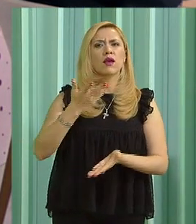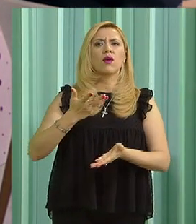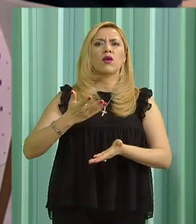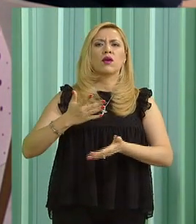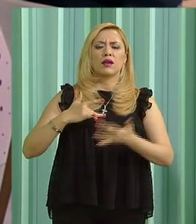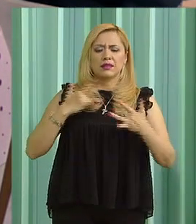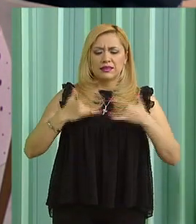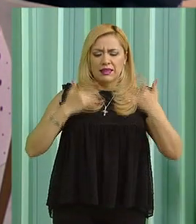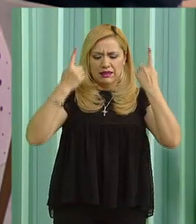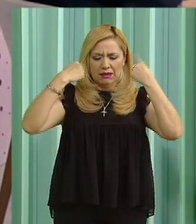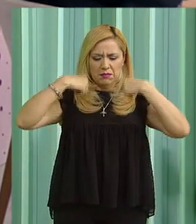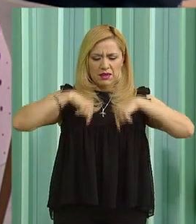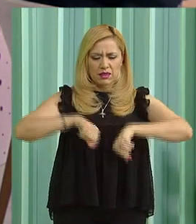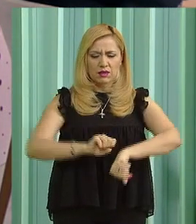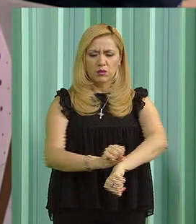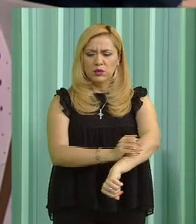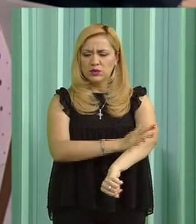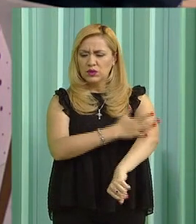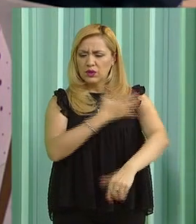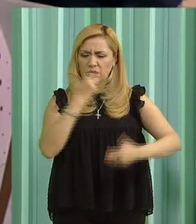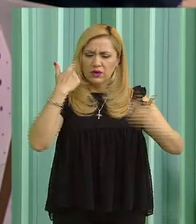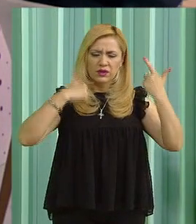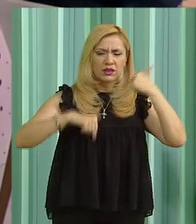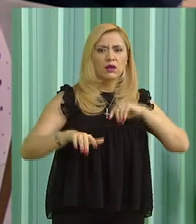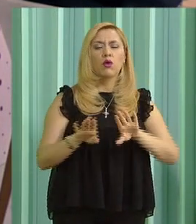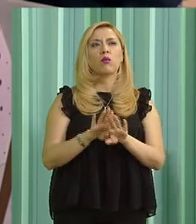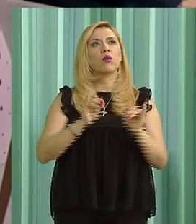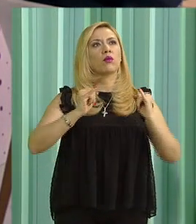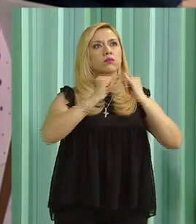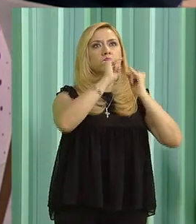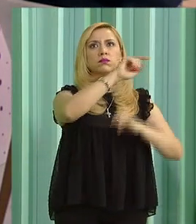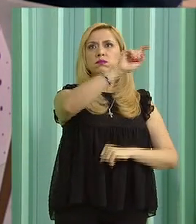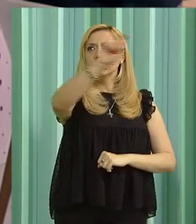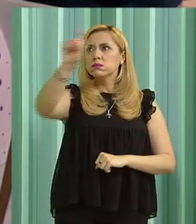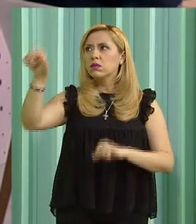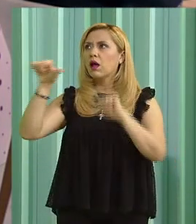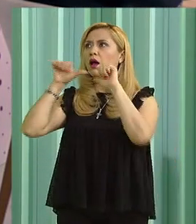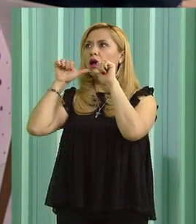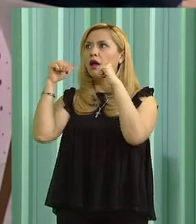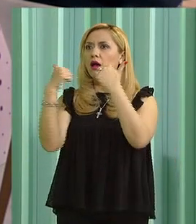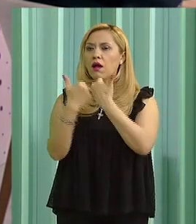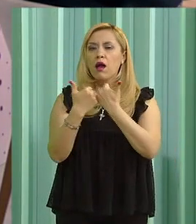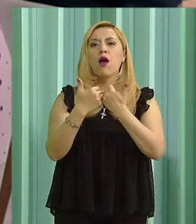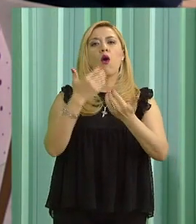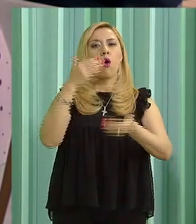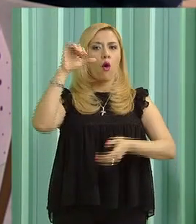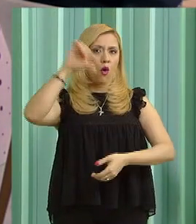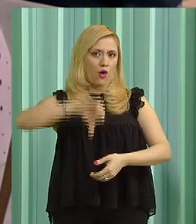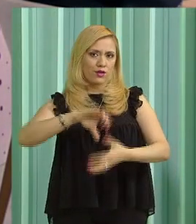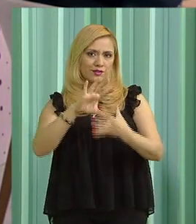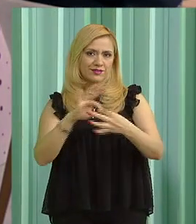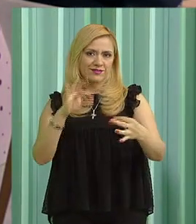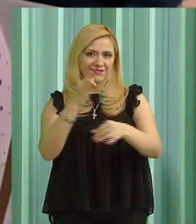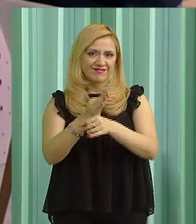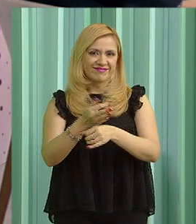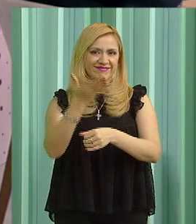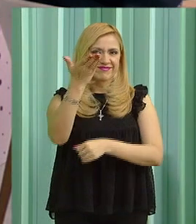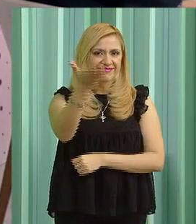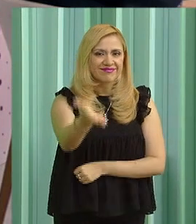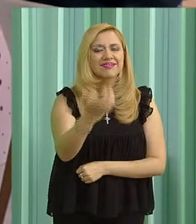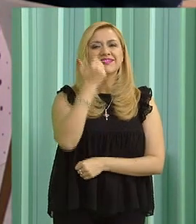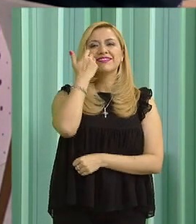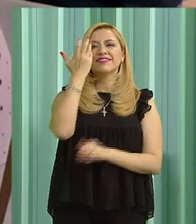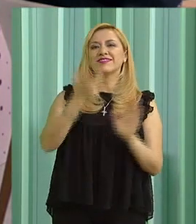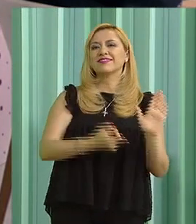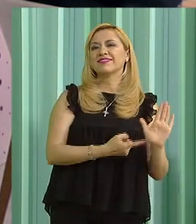se les puede brindar desde diversas instituciones, diversas organizaciones? De eso vamos a hablar en esta emisión y para eso